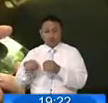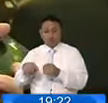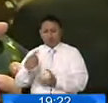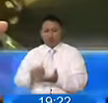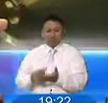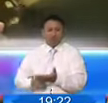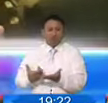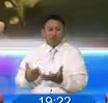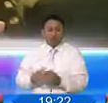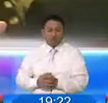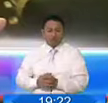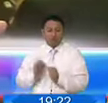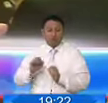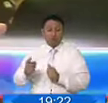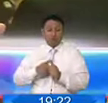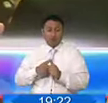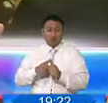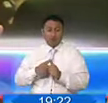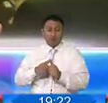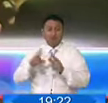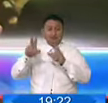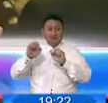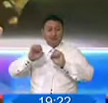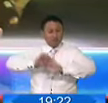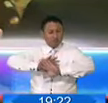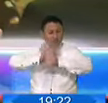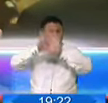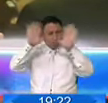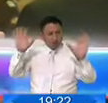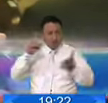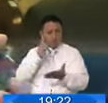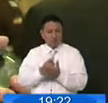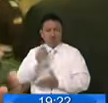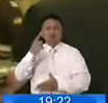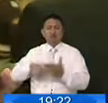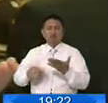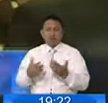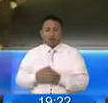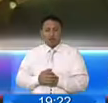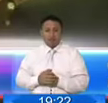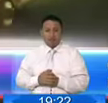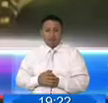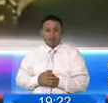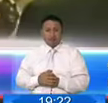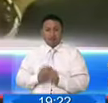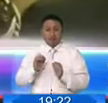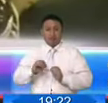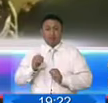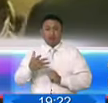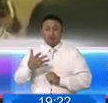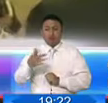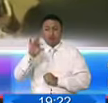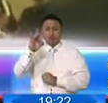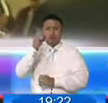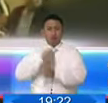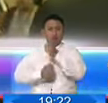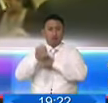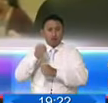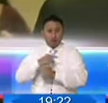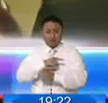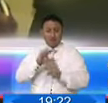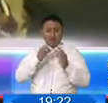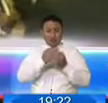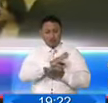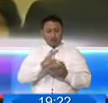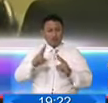de que exista total transparencia la de buscar la verdad una verdad que se viene buscando por más de ocho años forman ante la